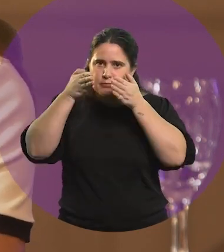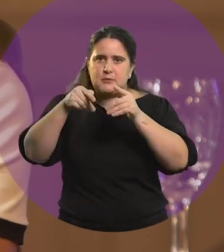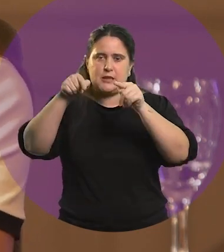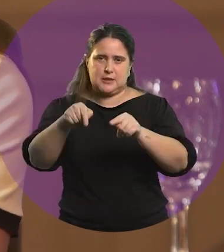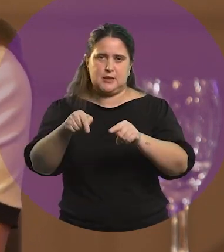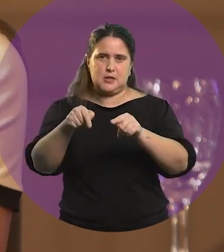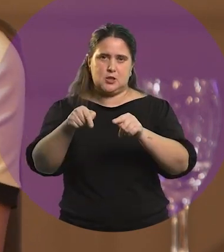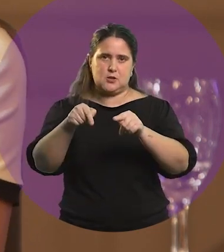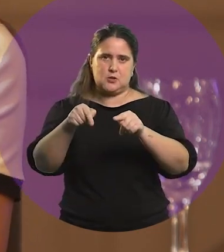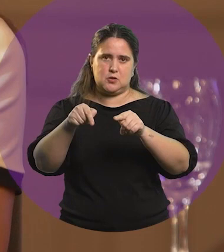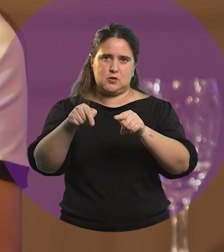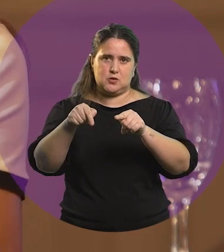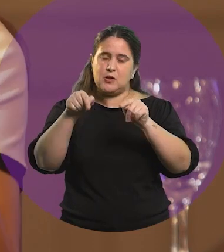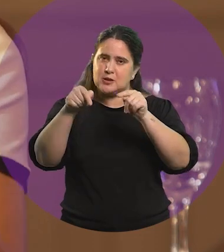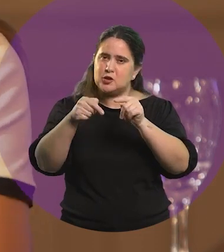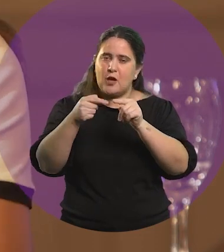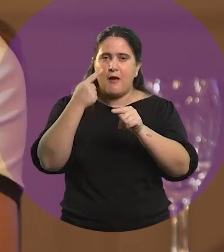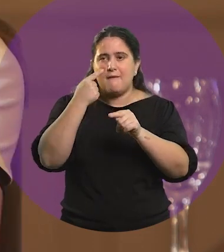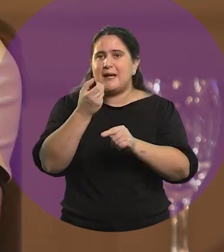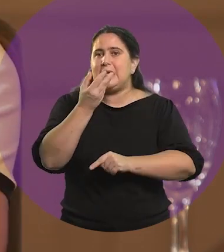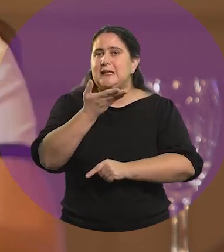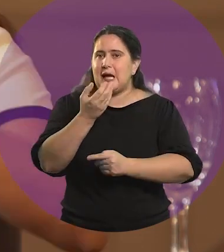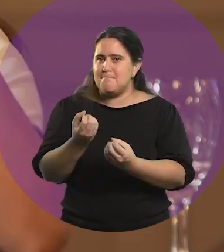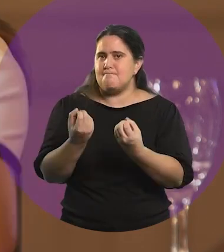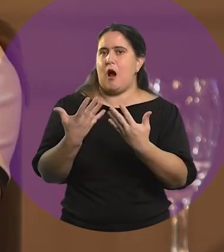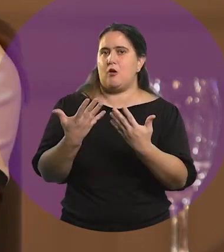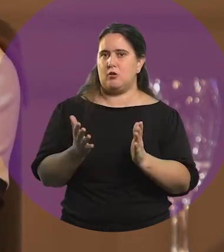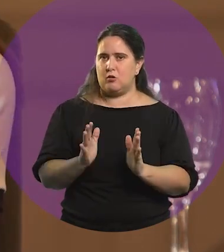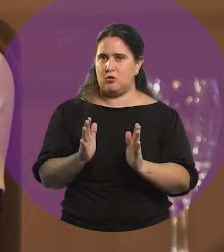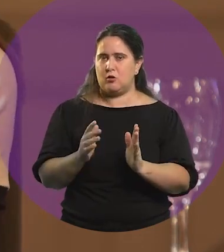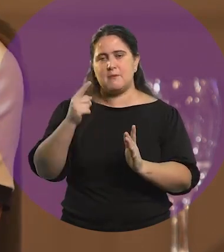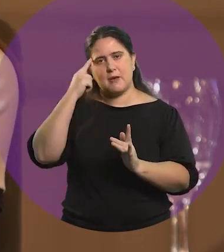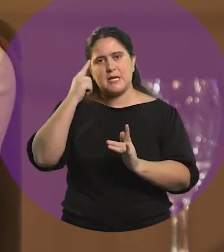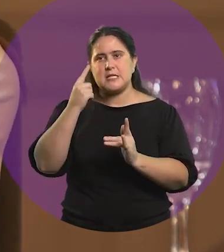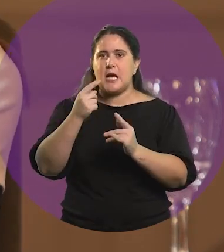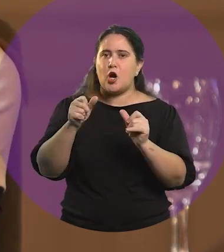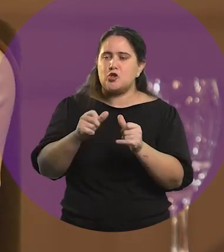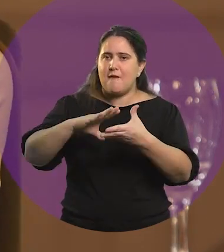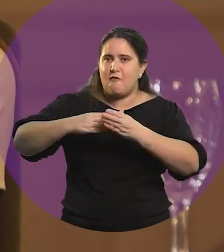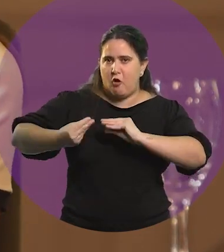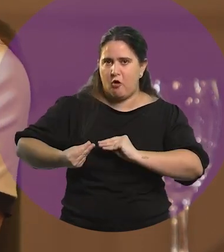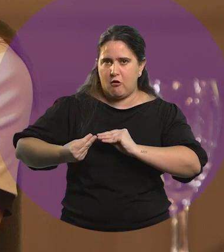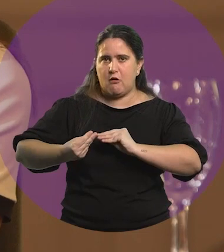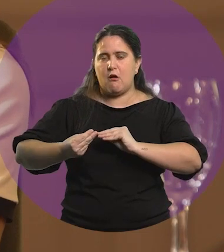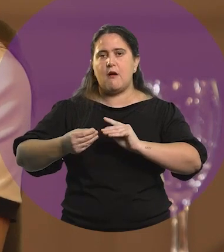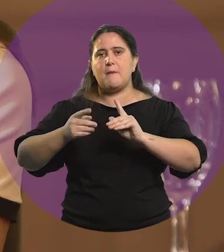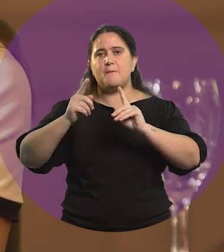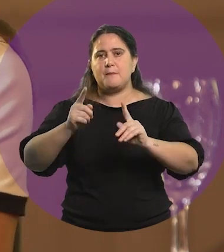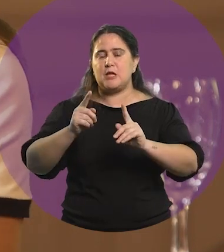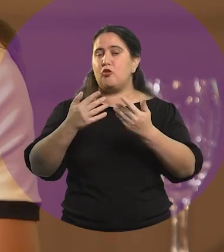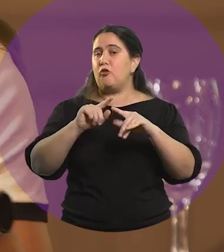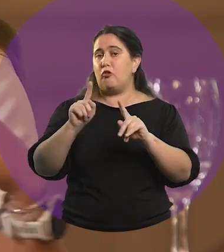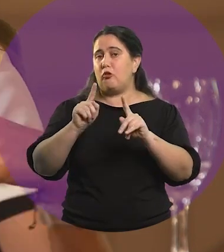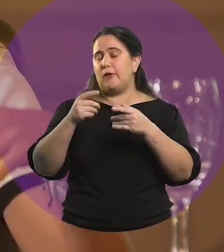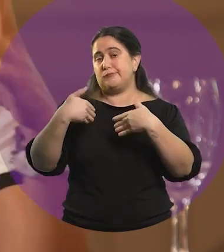en este punto de medir impacto, pensar las cosas del diseño y